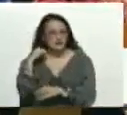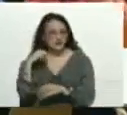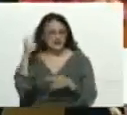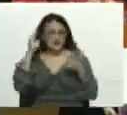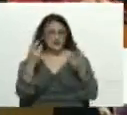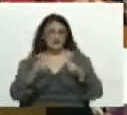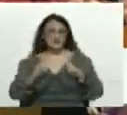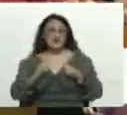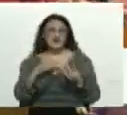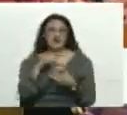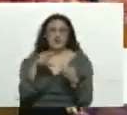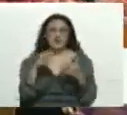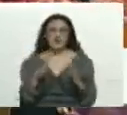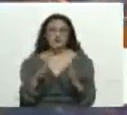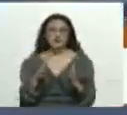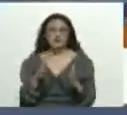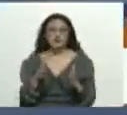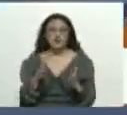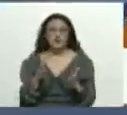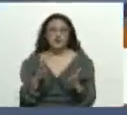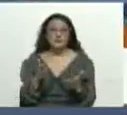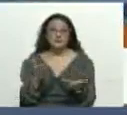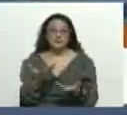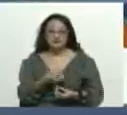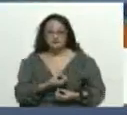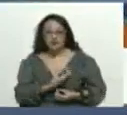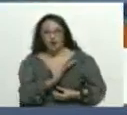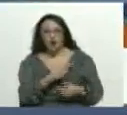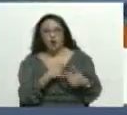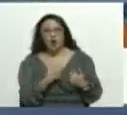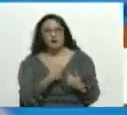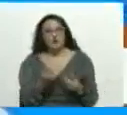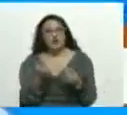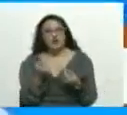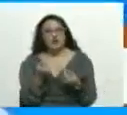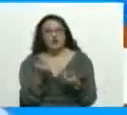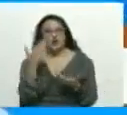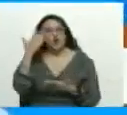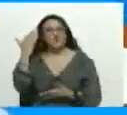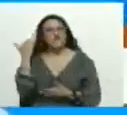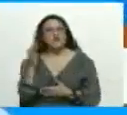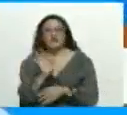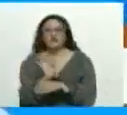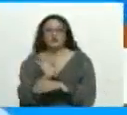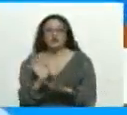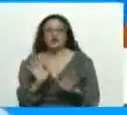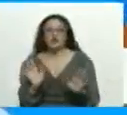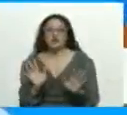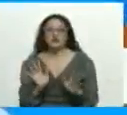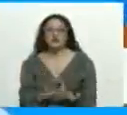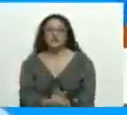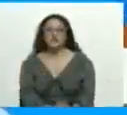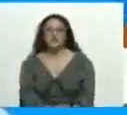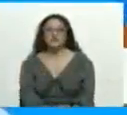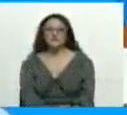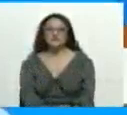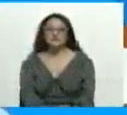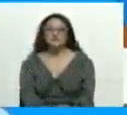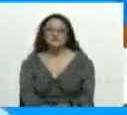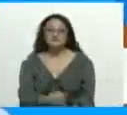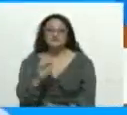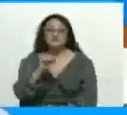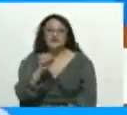nunca y que la revolución lo tiene prendido en el corazón y que ningún anhelo de olvido va a funcionar se